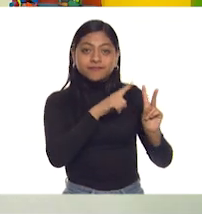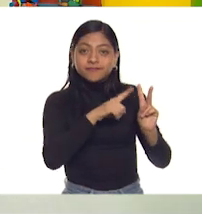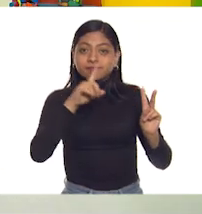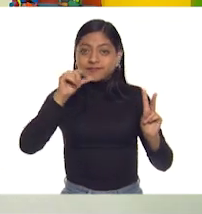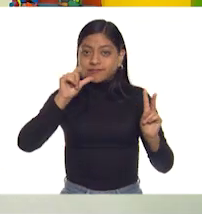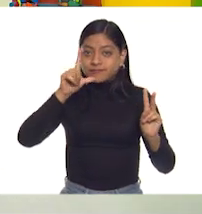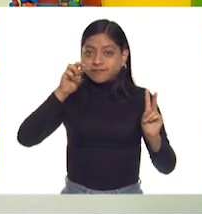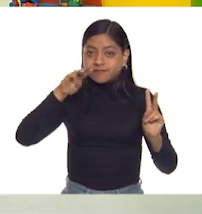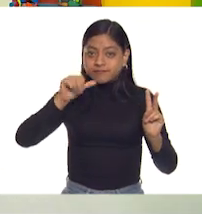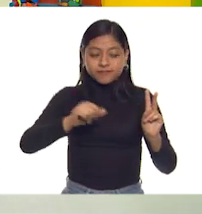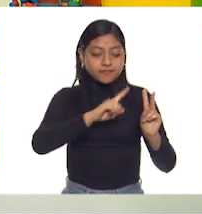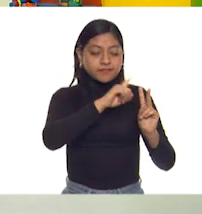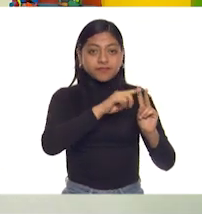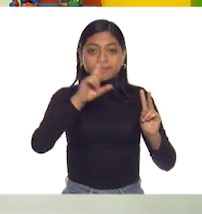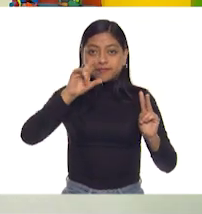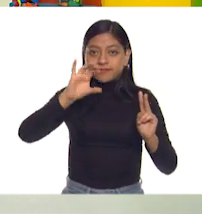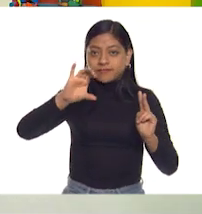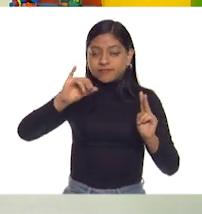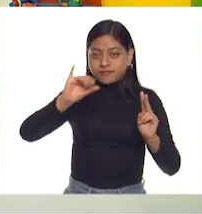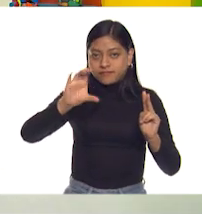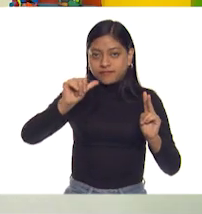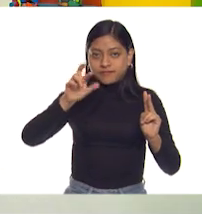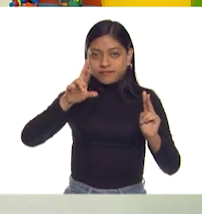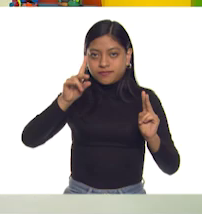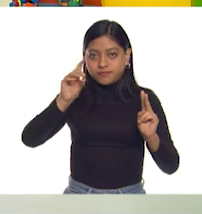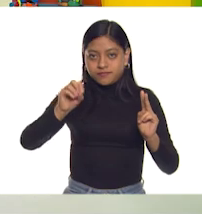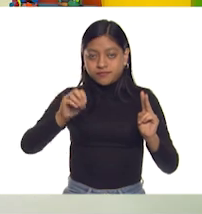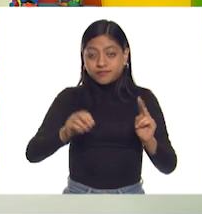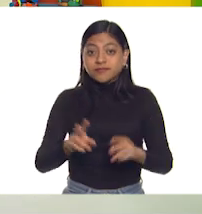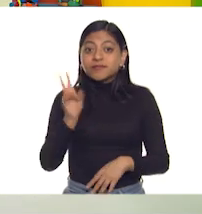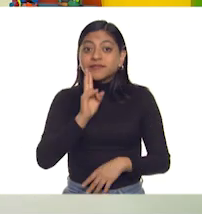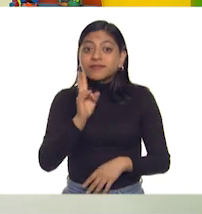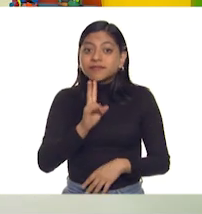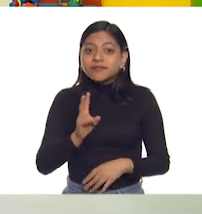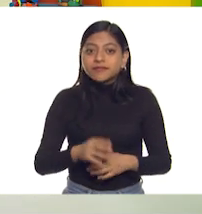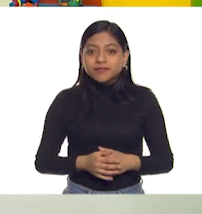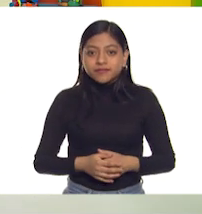Rosa Rivera y Ricardo Lozada. A ver.